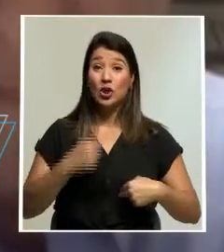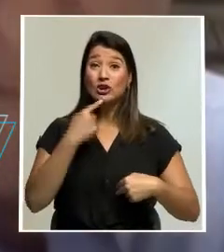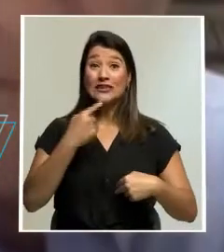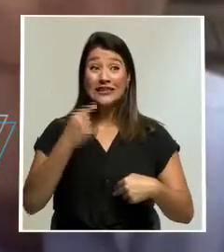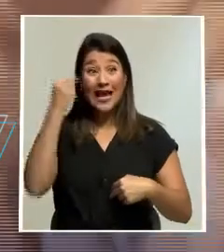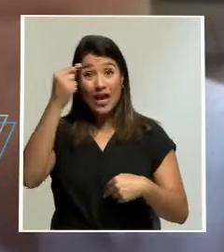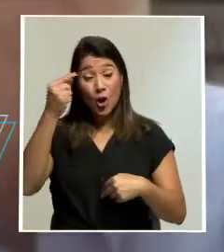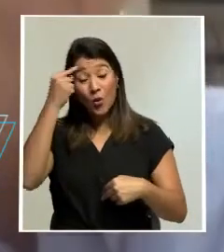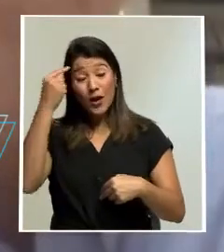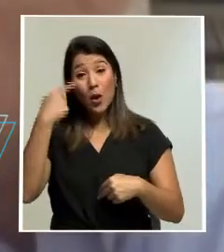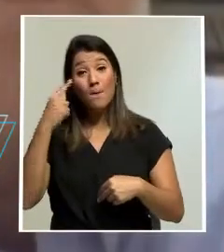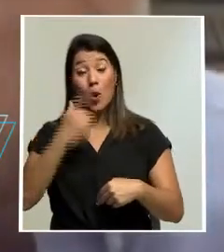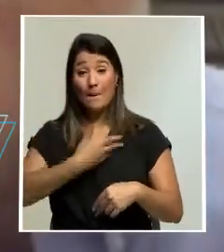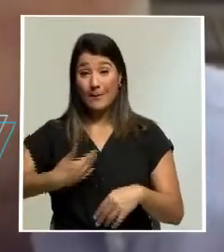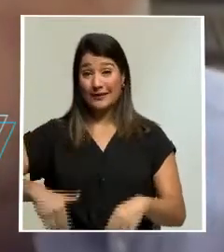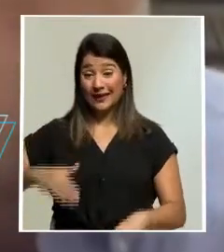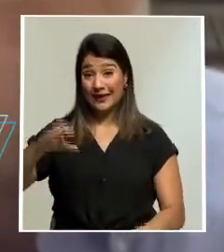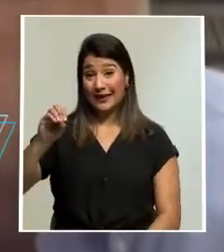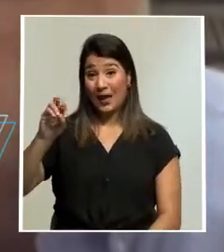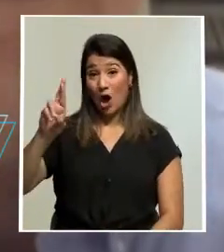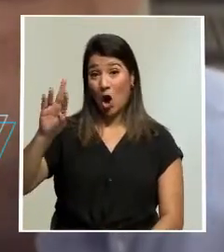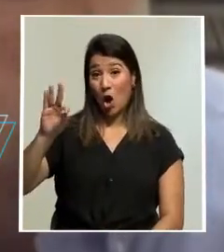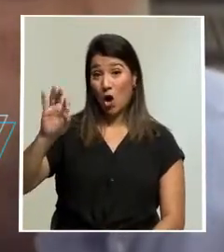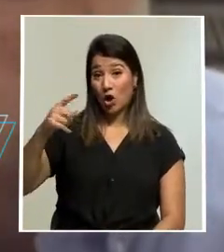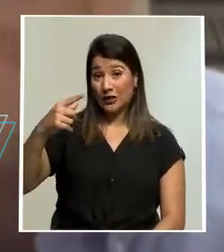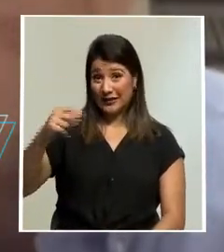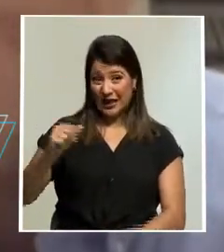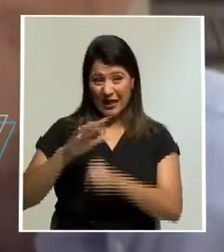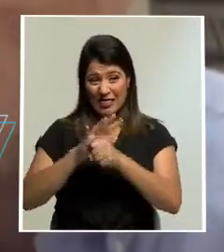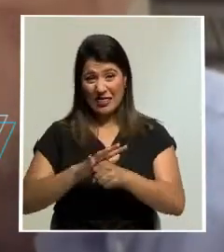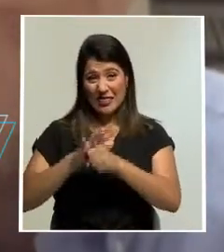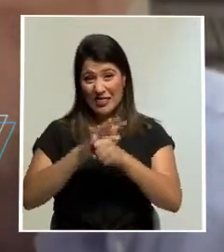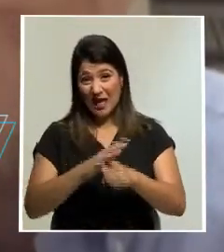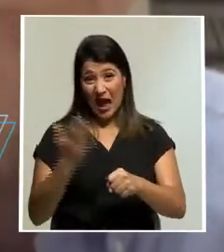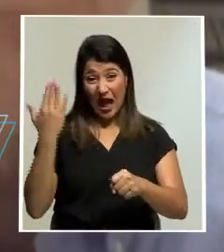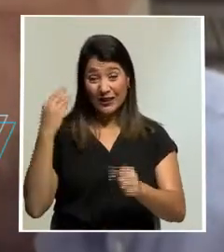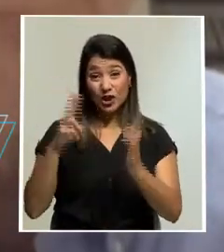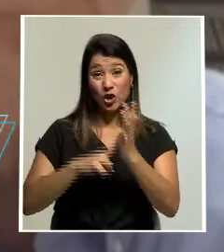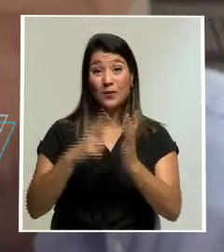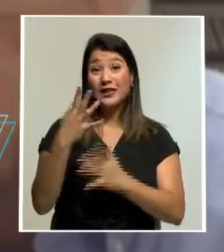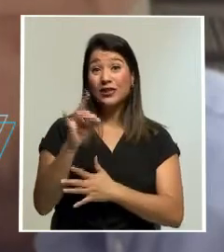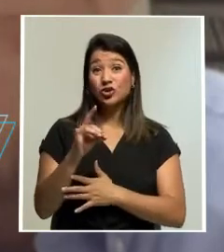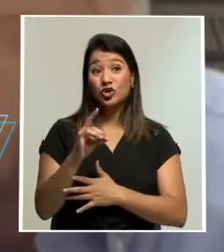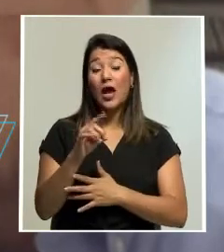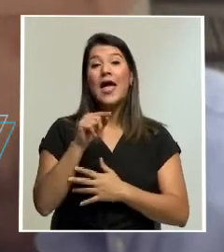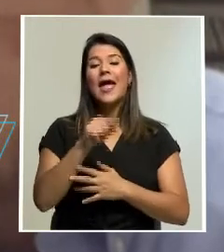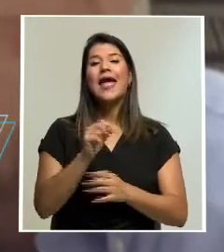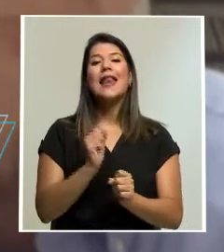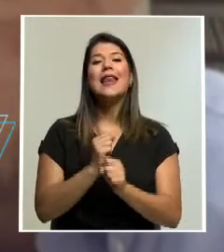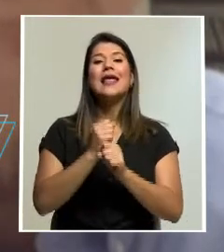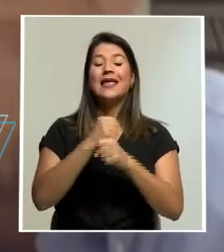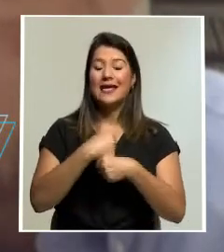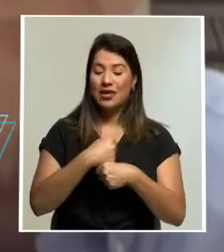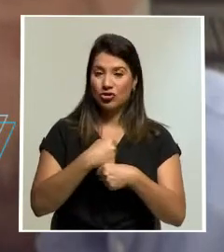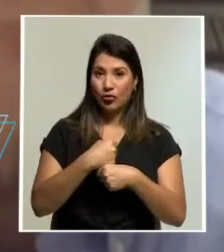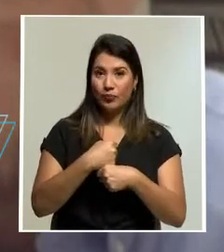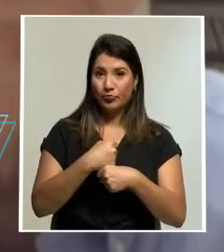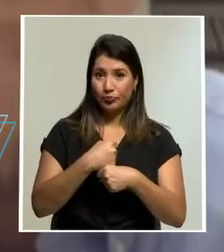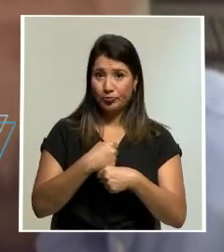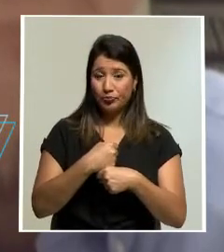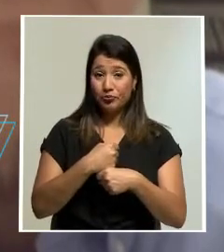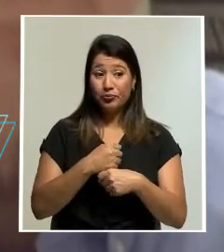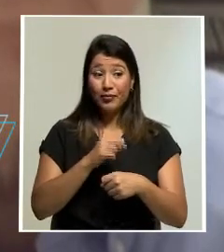Ortega tras las protestas de abril del 2018 provocó, la cifra en Costa Rica realmente es